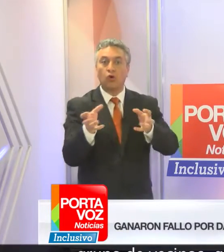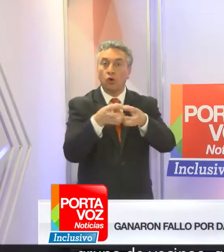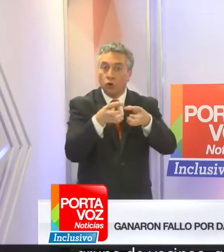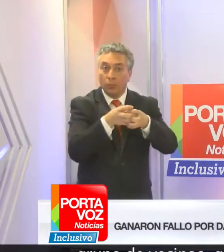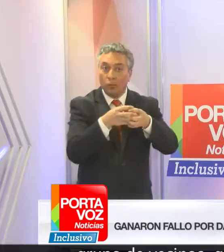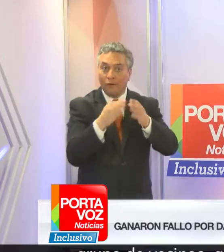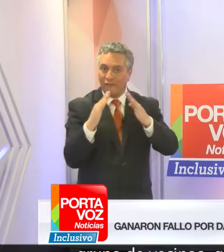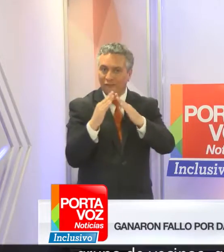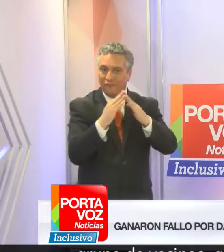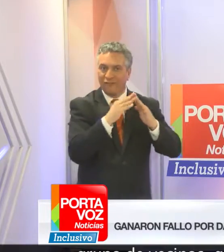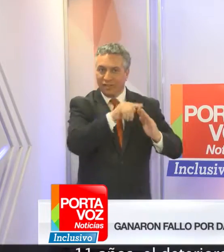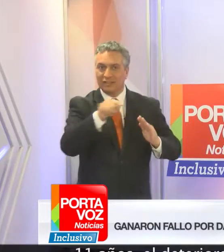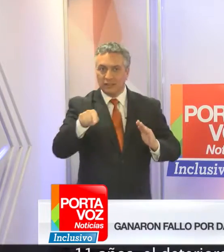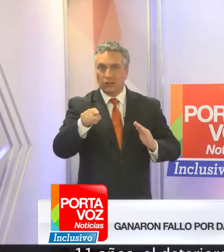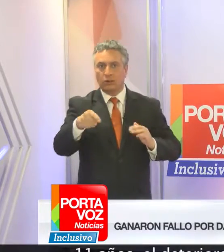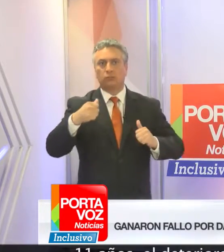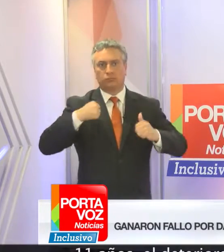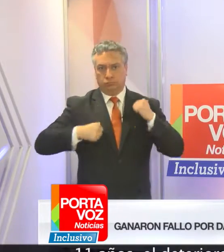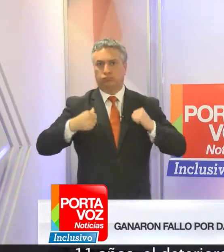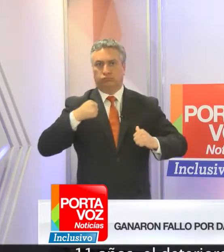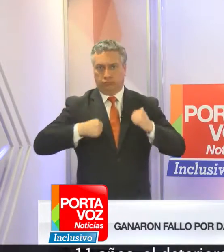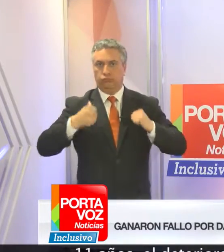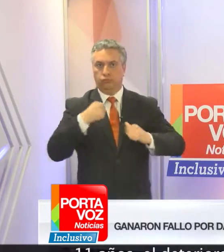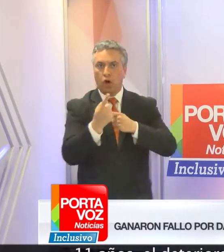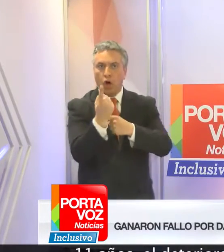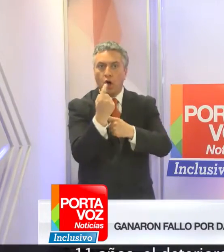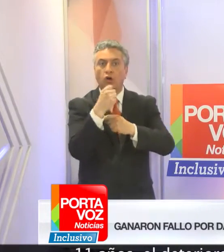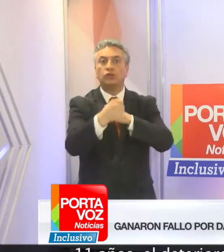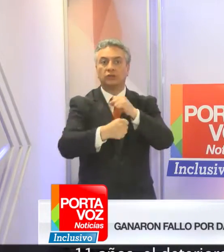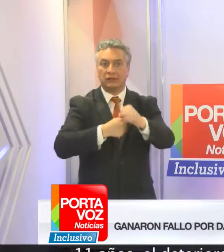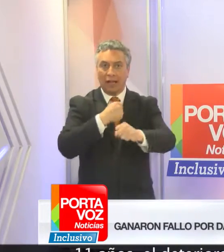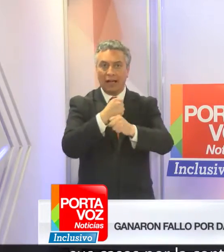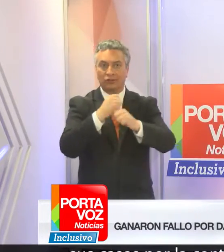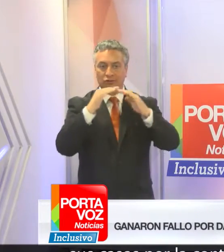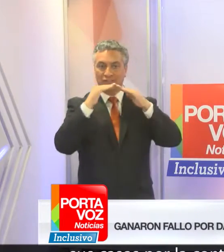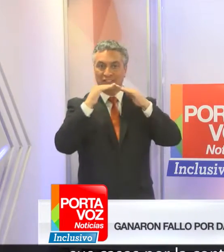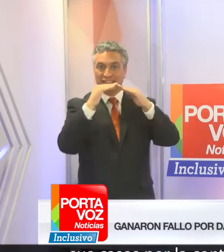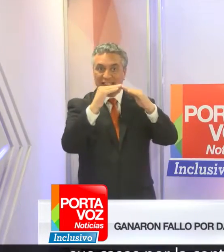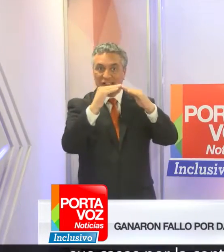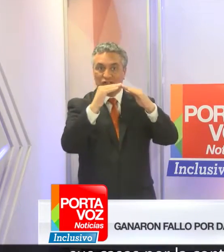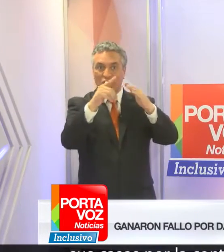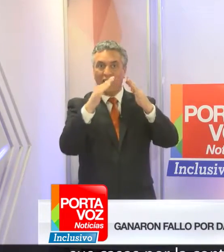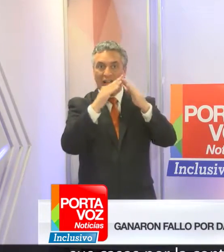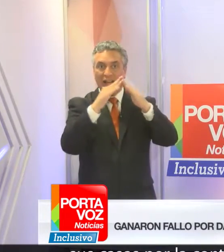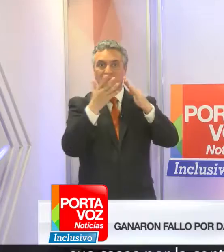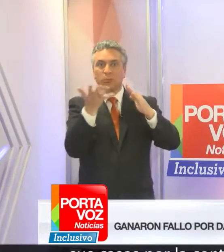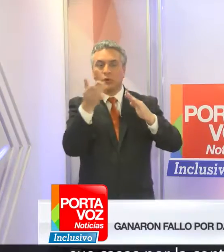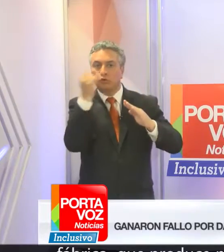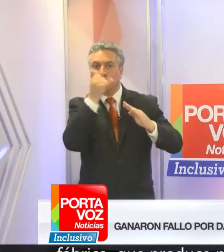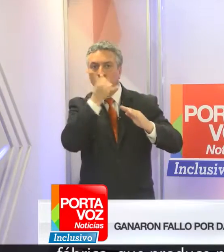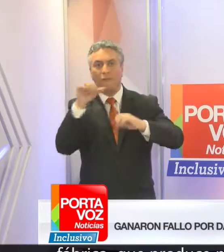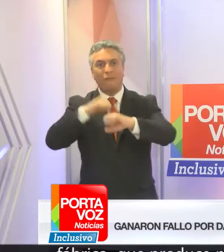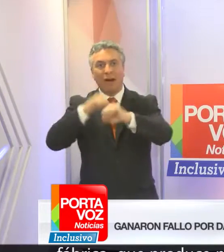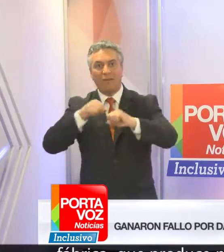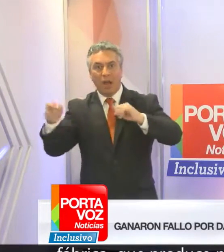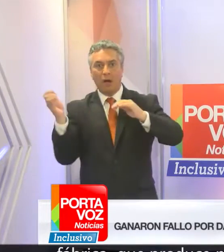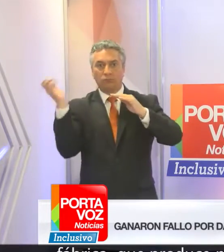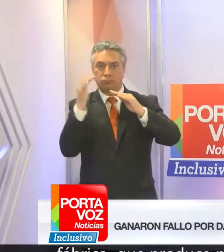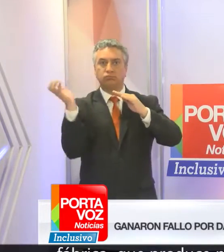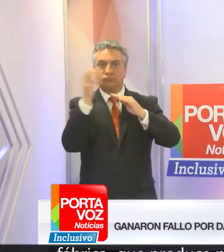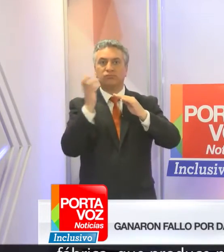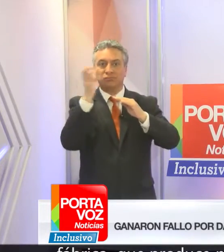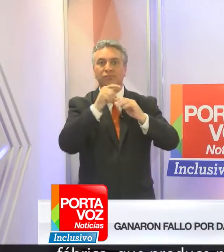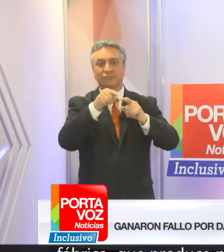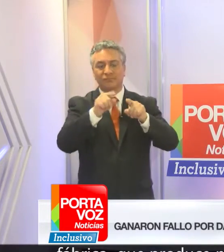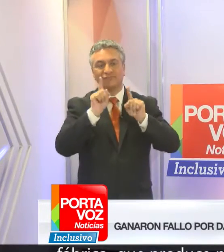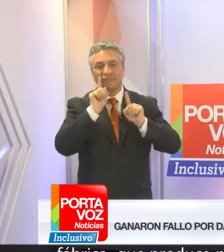vecinos que sufrió durante 11 años el deterioro de los techos de sus casas por la contaminación de esta fábrica que produce